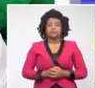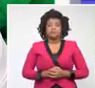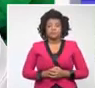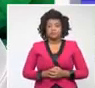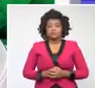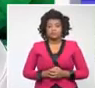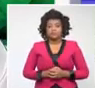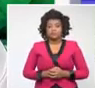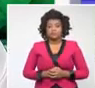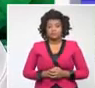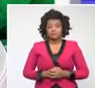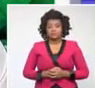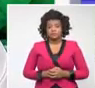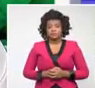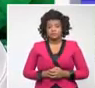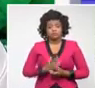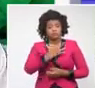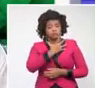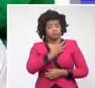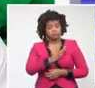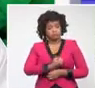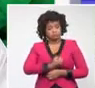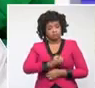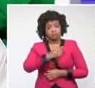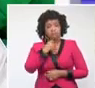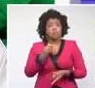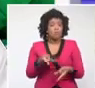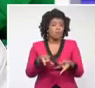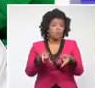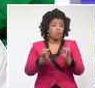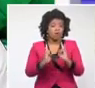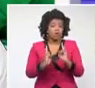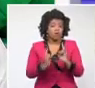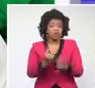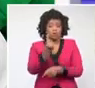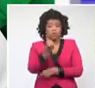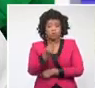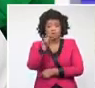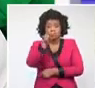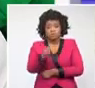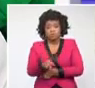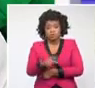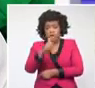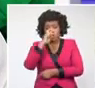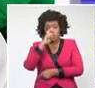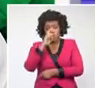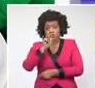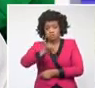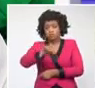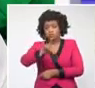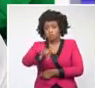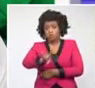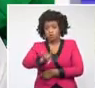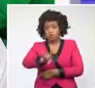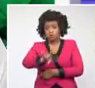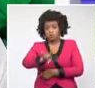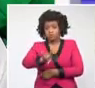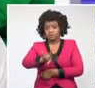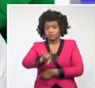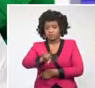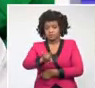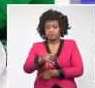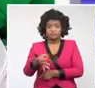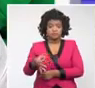Bien, lamentamos el fallecimiento de un paciente de 69 años del municipio de 10 de octubre,